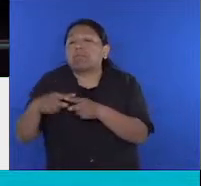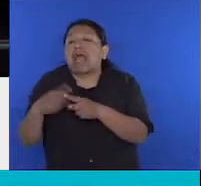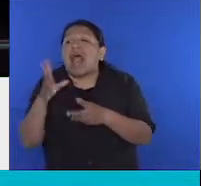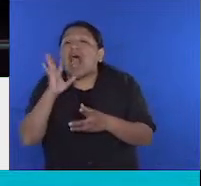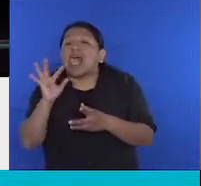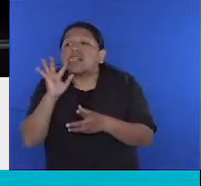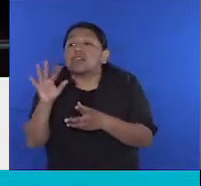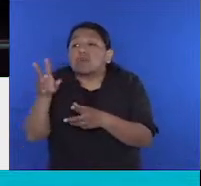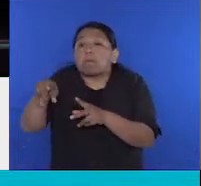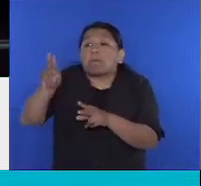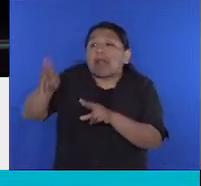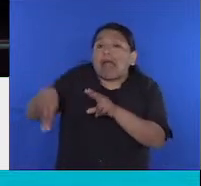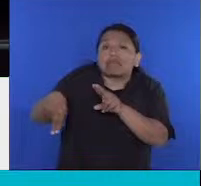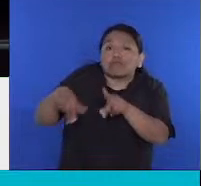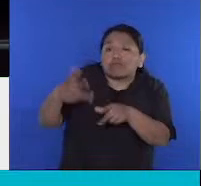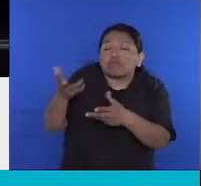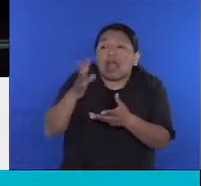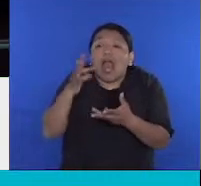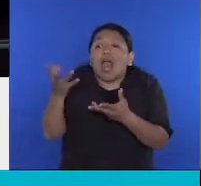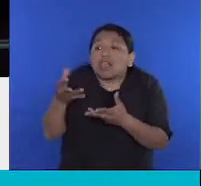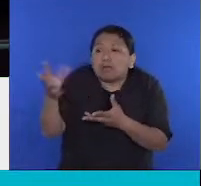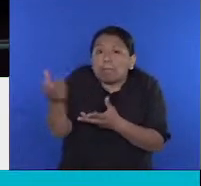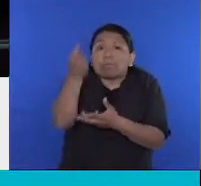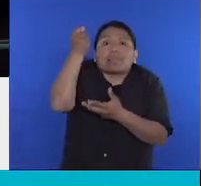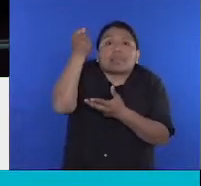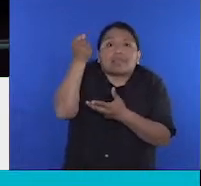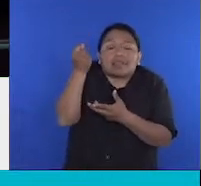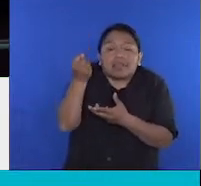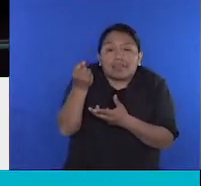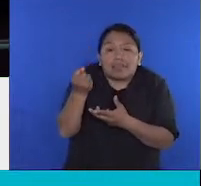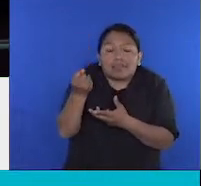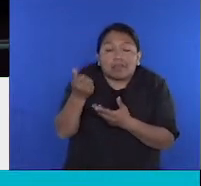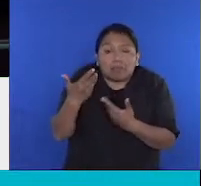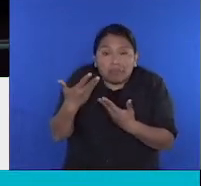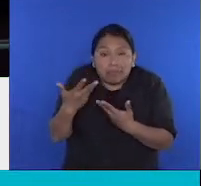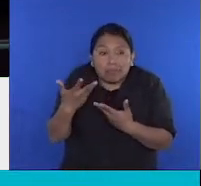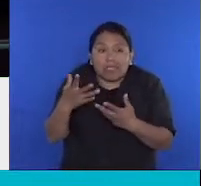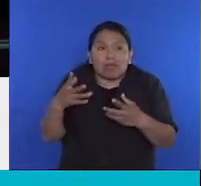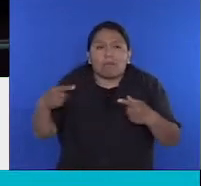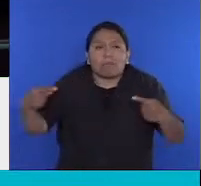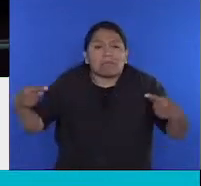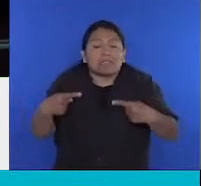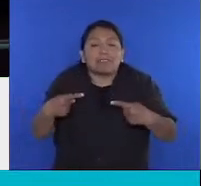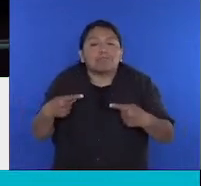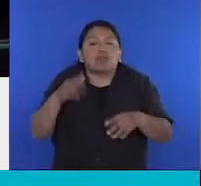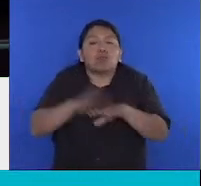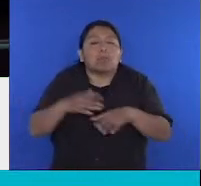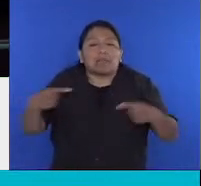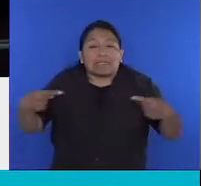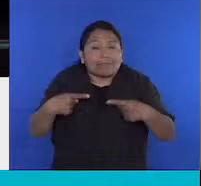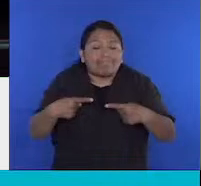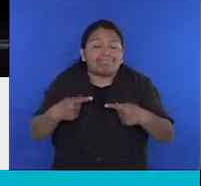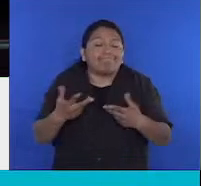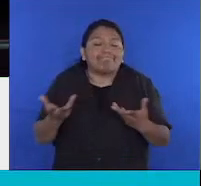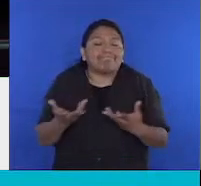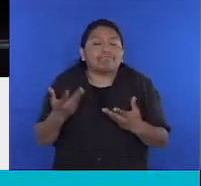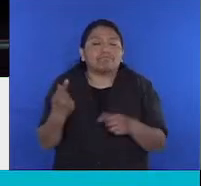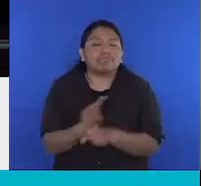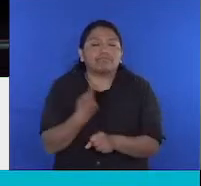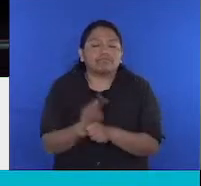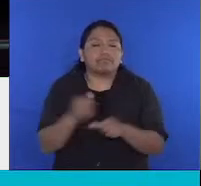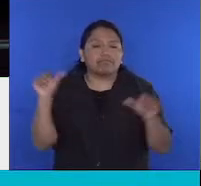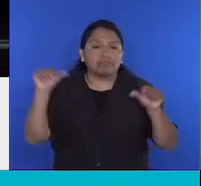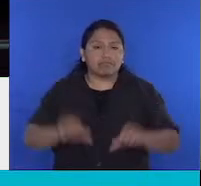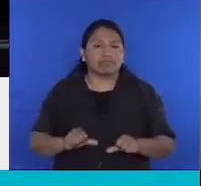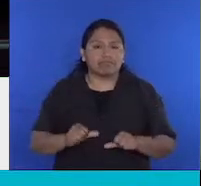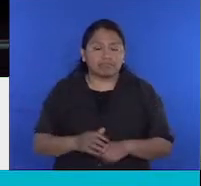podemos tomar de eso, pero la grieta lo impide, no lo hace posible. Y se me ocurren algunos ejemplos de cómo